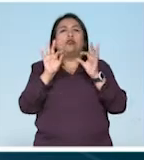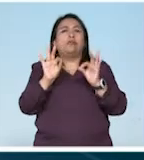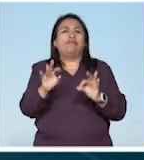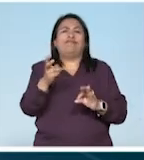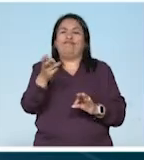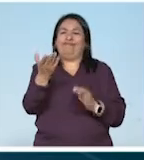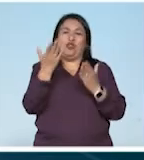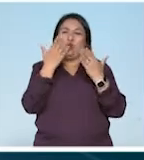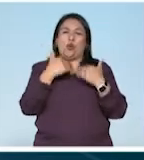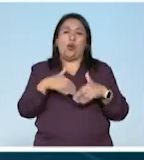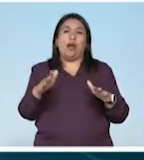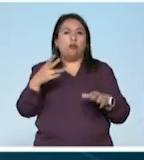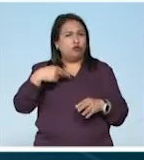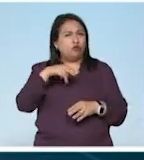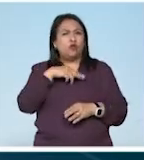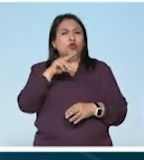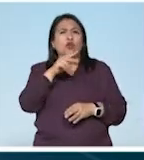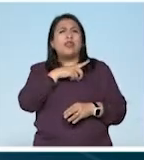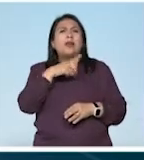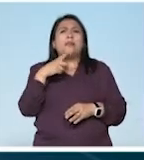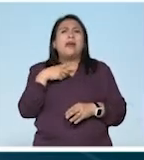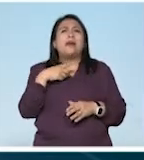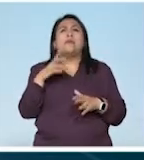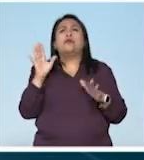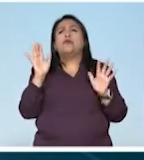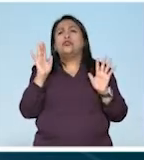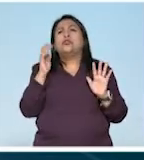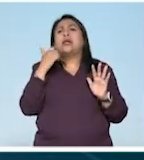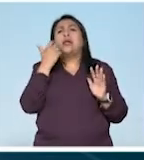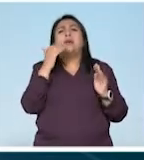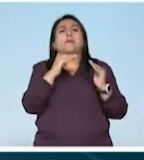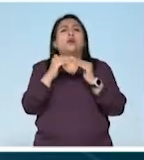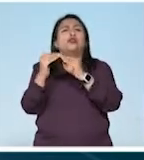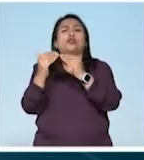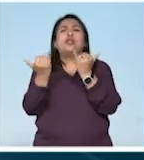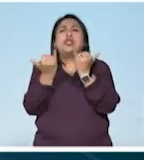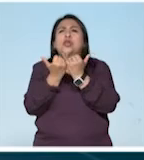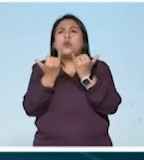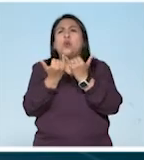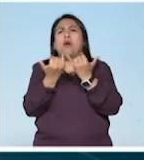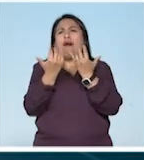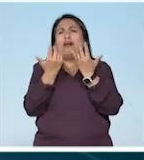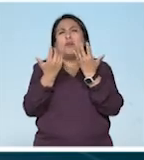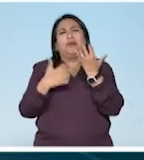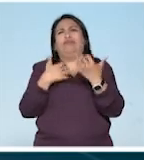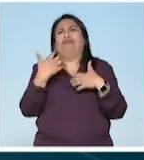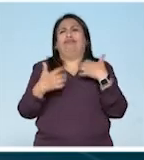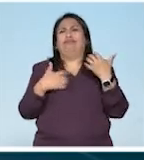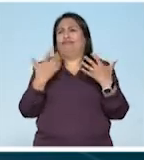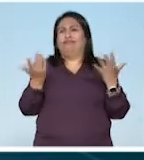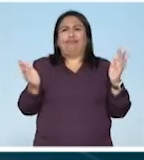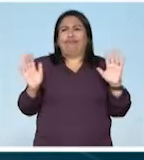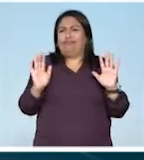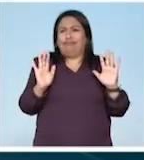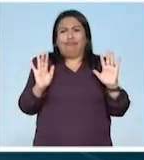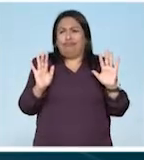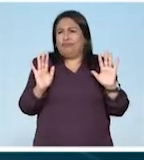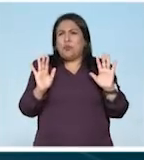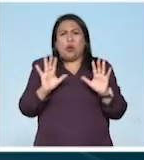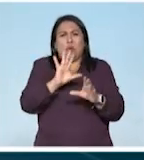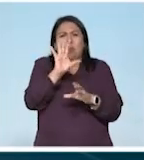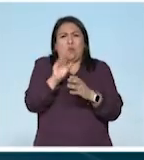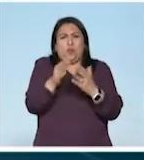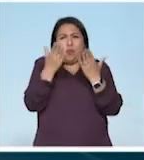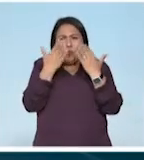en ella. Y nosotros no tenemos por qué ir a tratar de igualarnos en la frustración, porque no sería en la